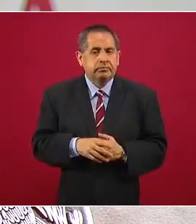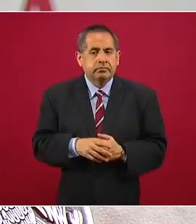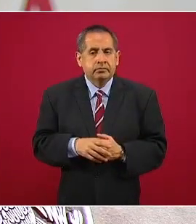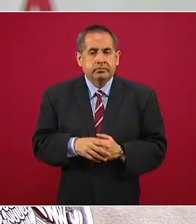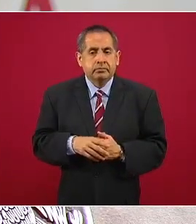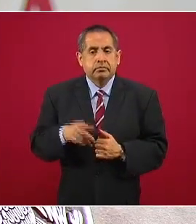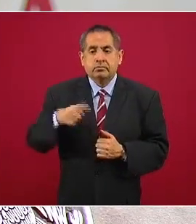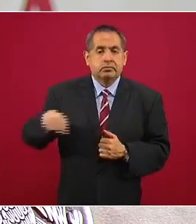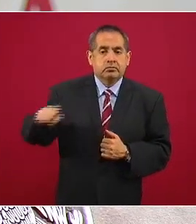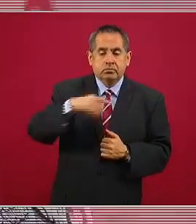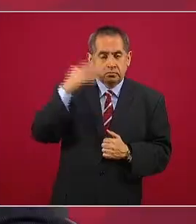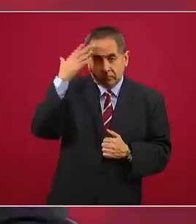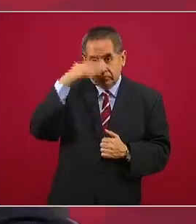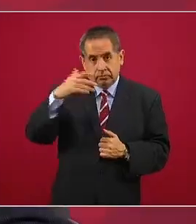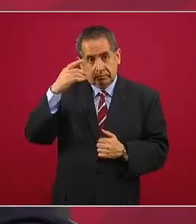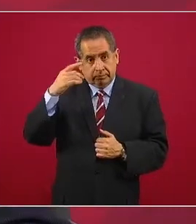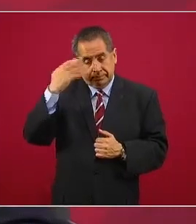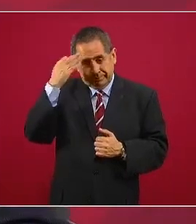se dedica a sembrar